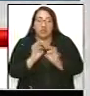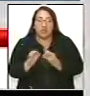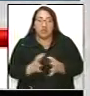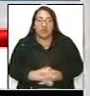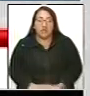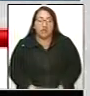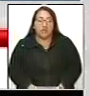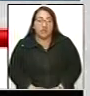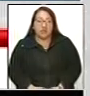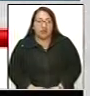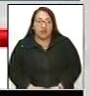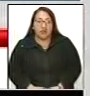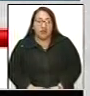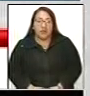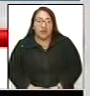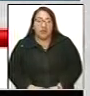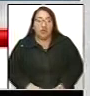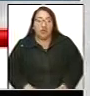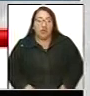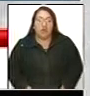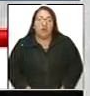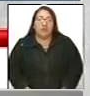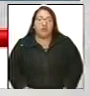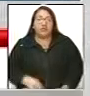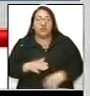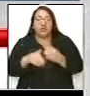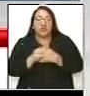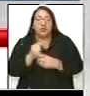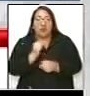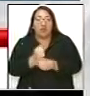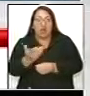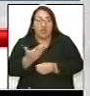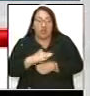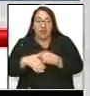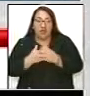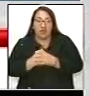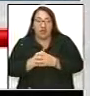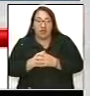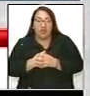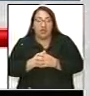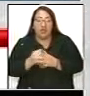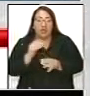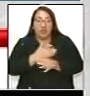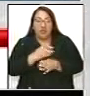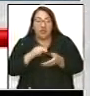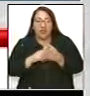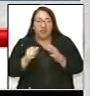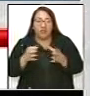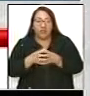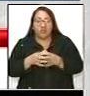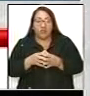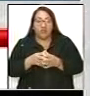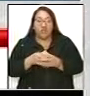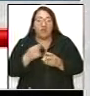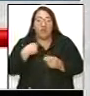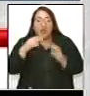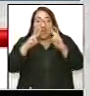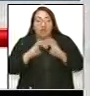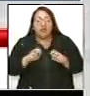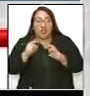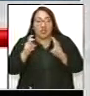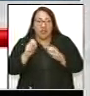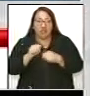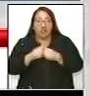Pero además, presidenta, quisiera pedirle a usted, por adelantado, que se precise una comisión de investigación para chequear este tema de